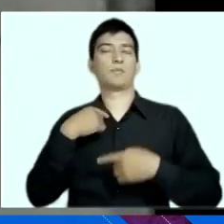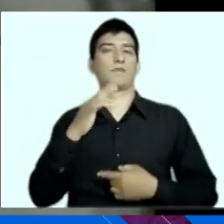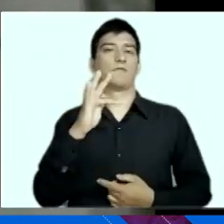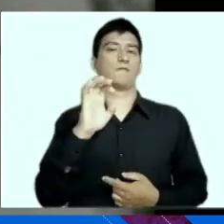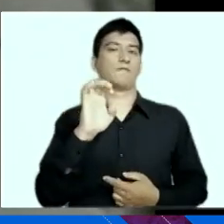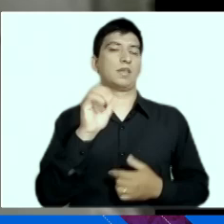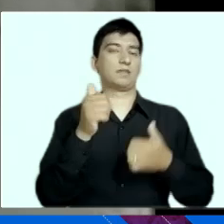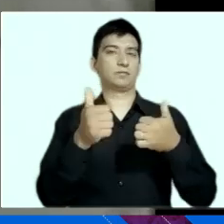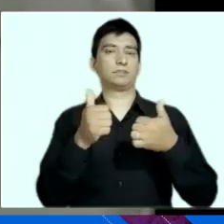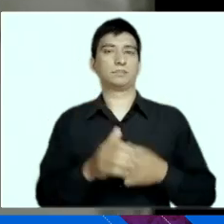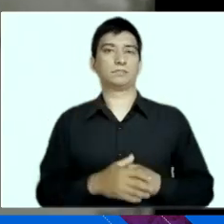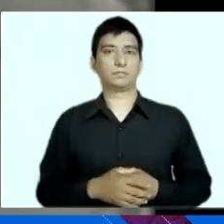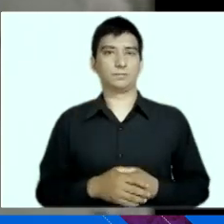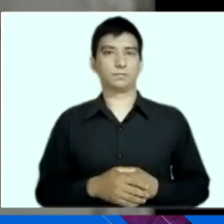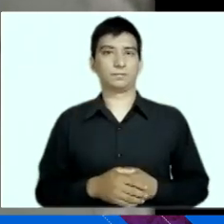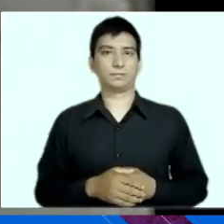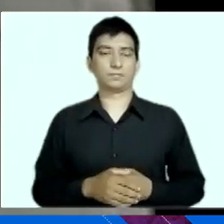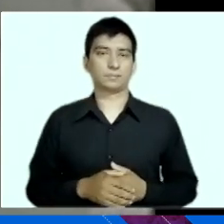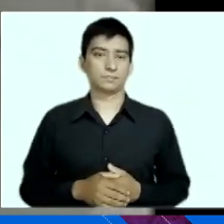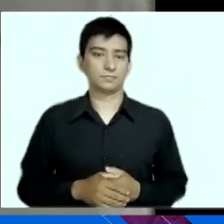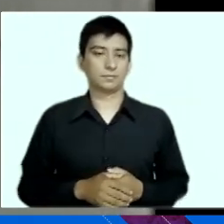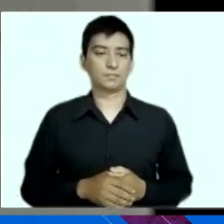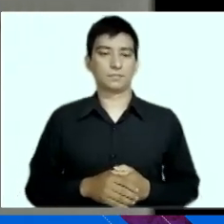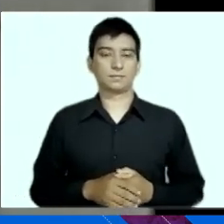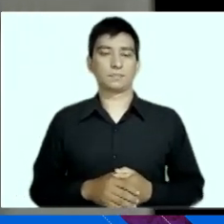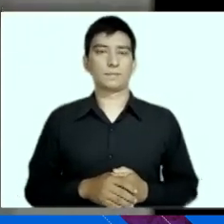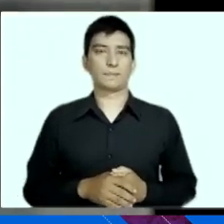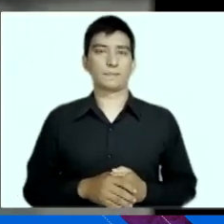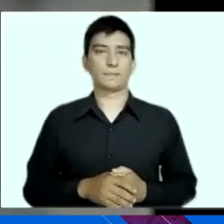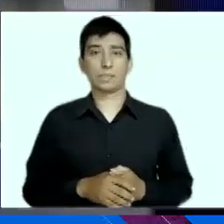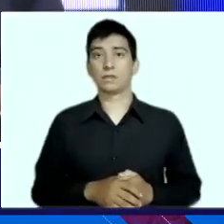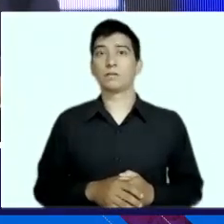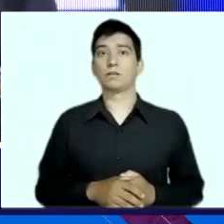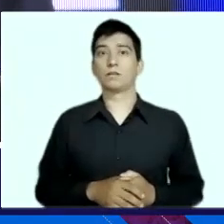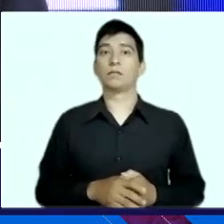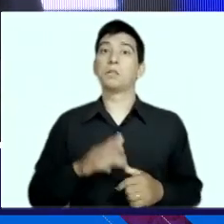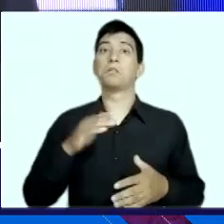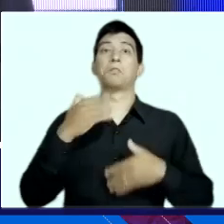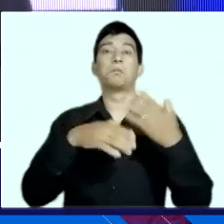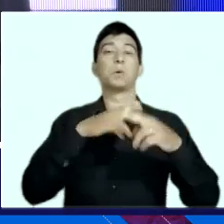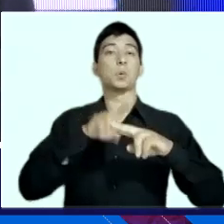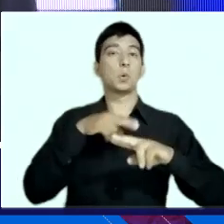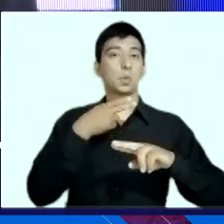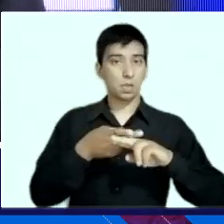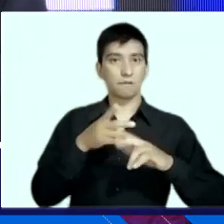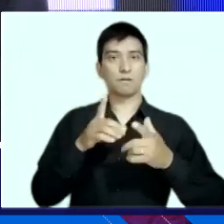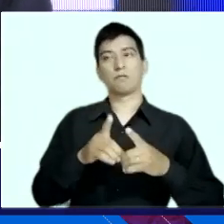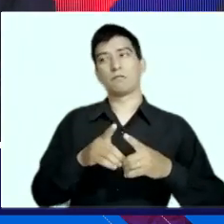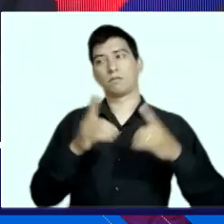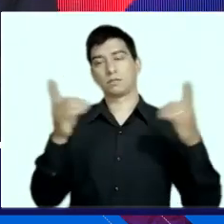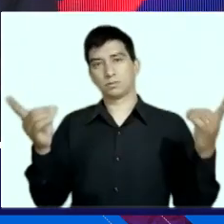termina separando también de la que había, con la que se había casado. No sabía ese detalle. Sí, en la entrevista cuenta que él